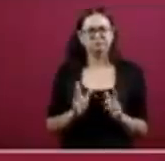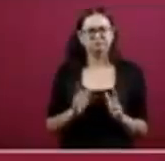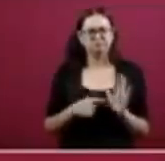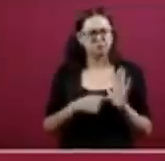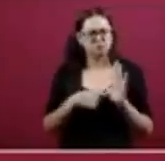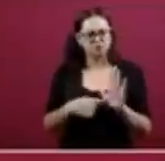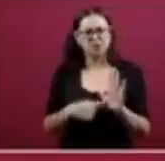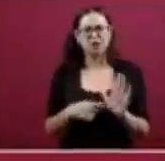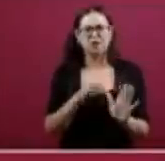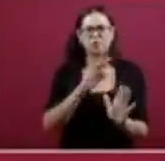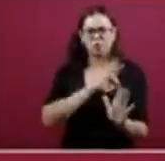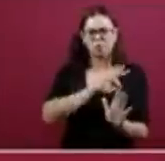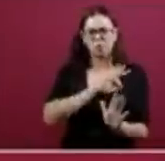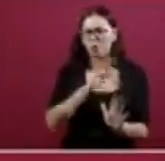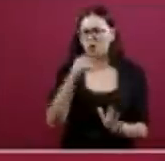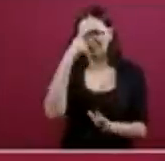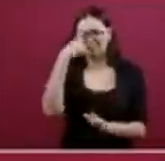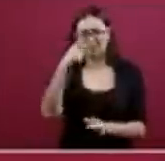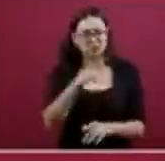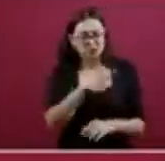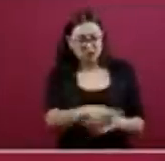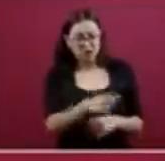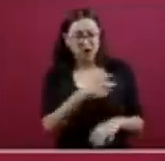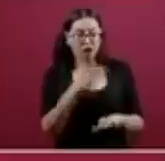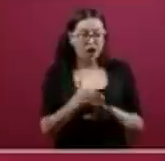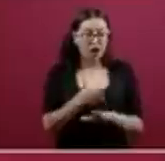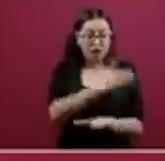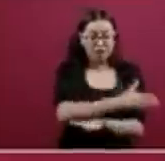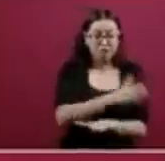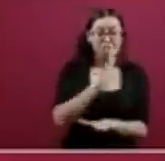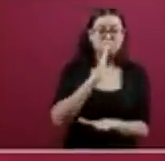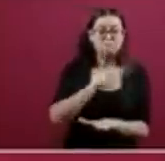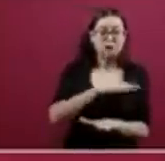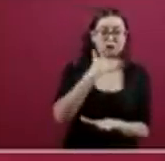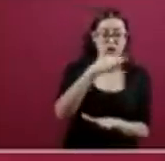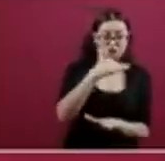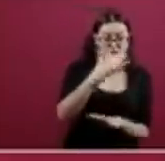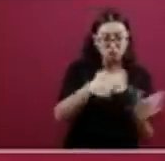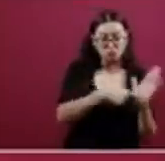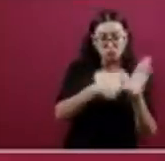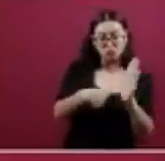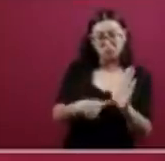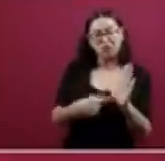comprobar, no hay problema, ¿no?, si se tienen antecedentes.